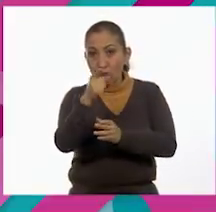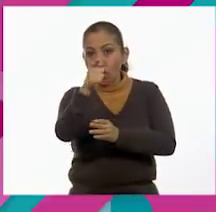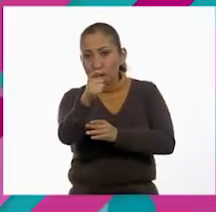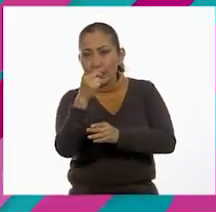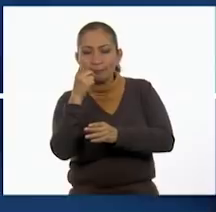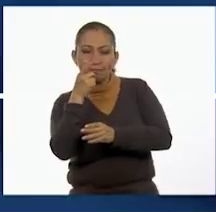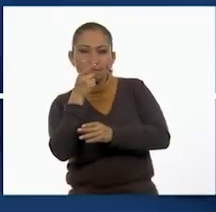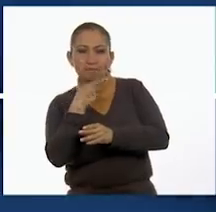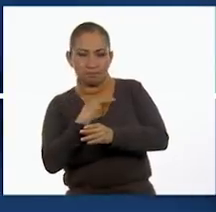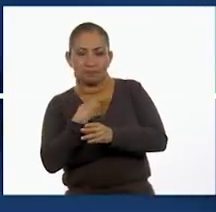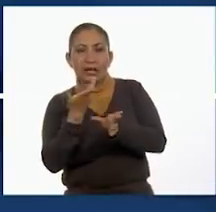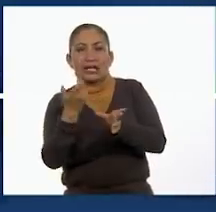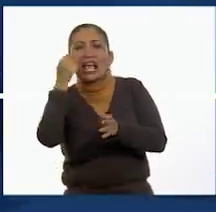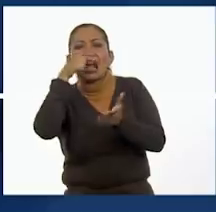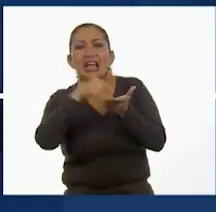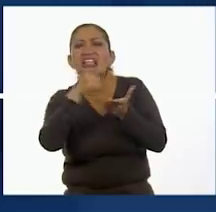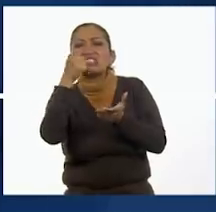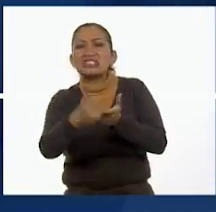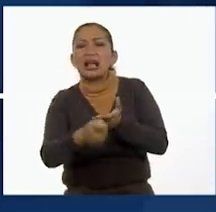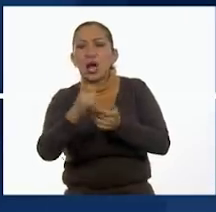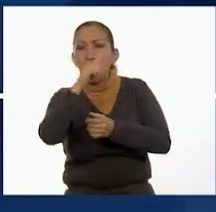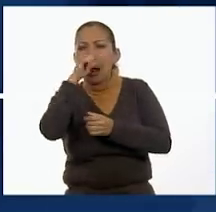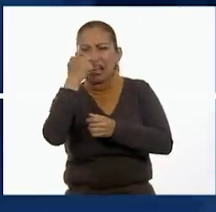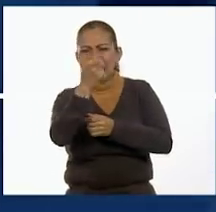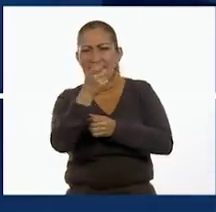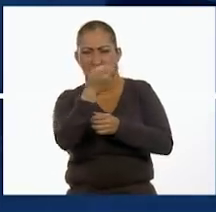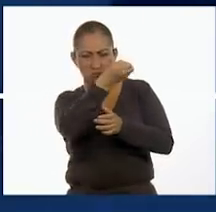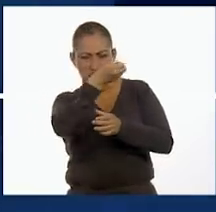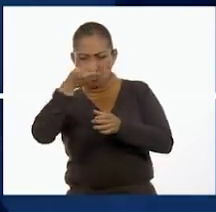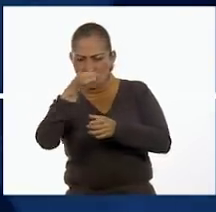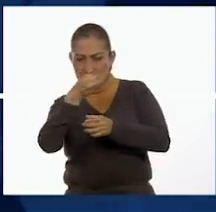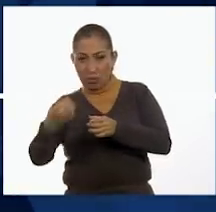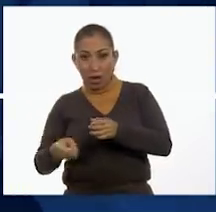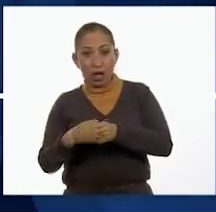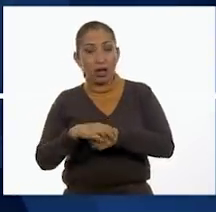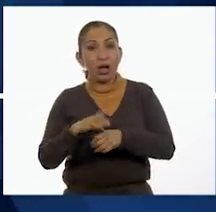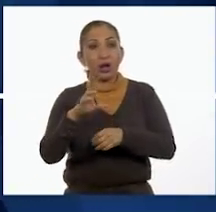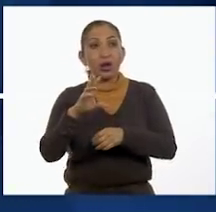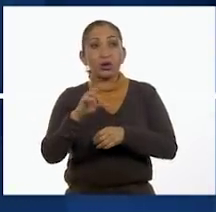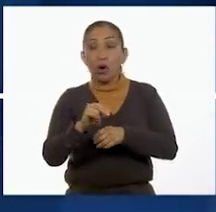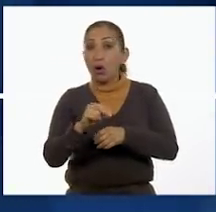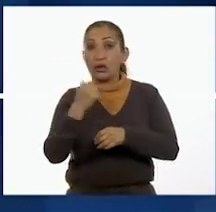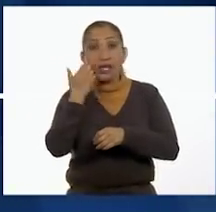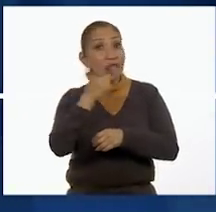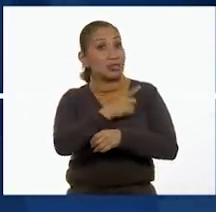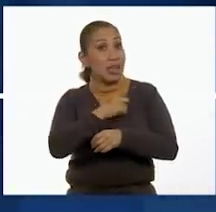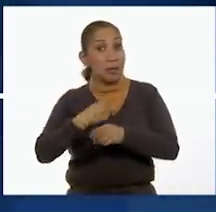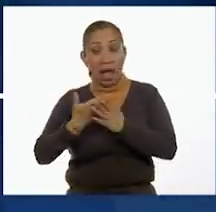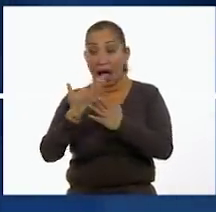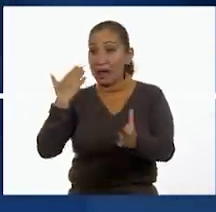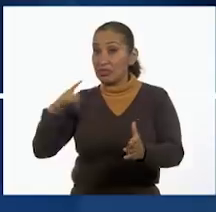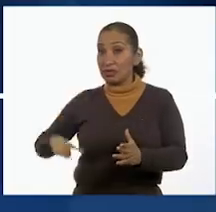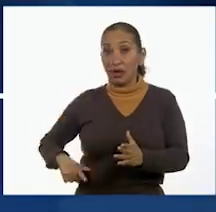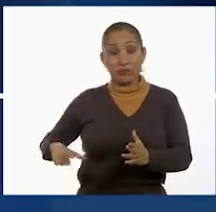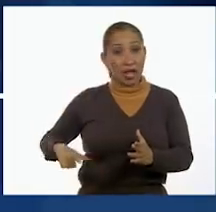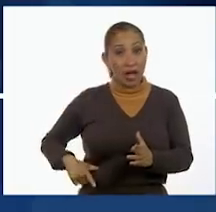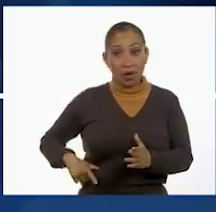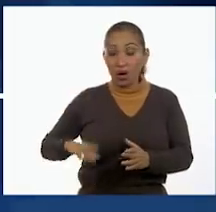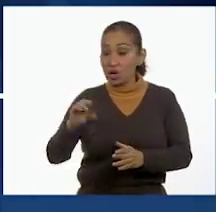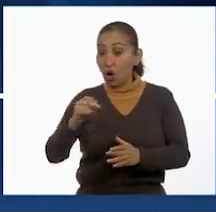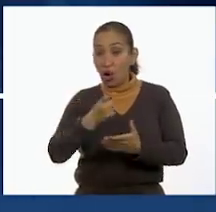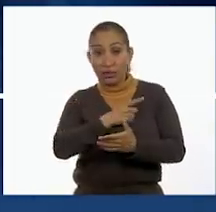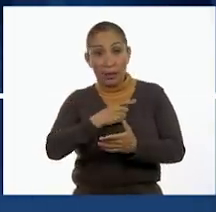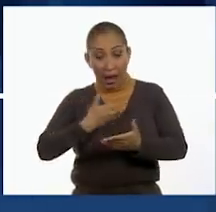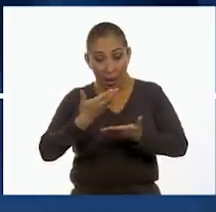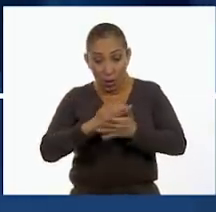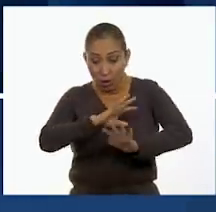van a decirme, ¿qué creen que quería decir Juárez con eso? No ha querido ni ha debido antes el gobierno, y menos debiera a la